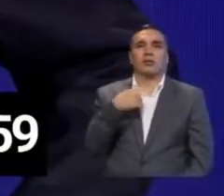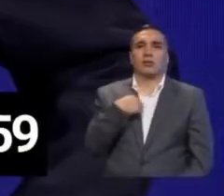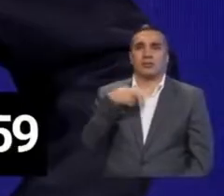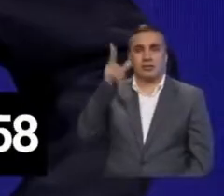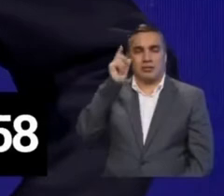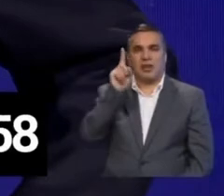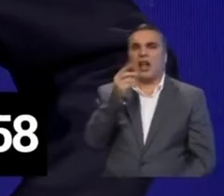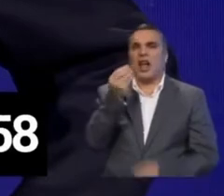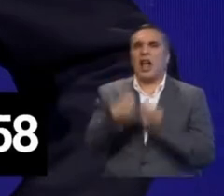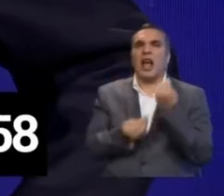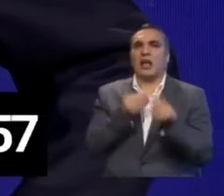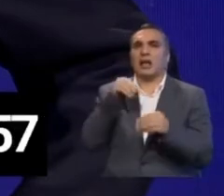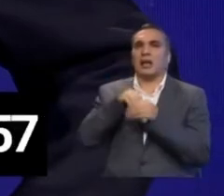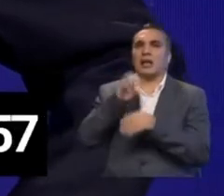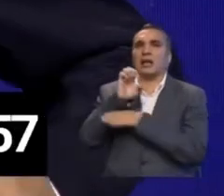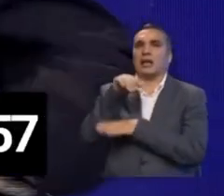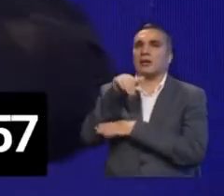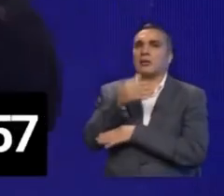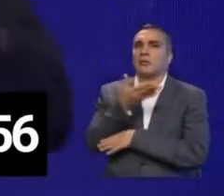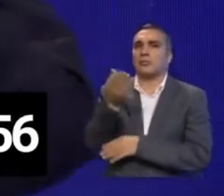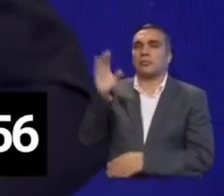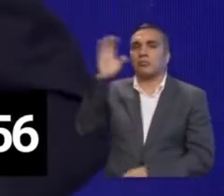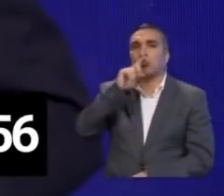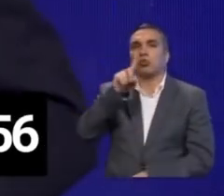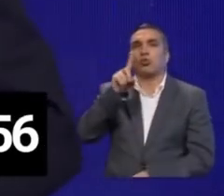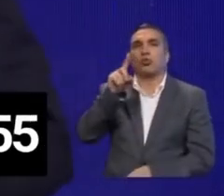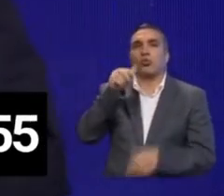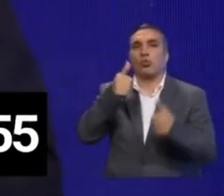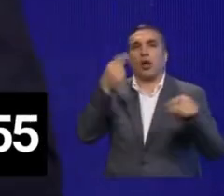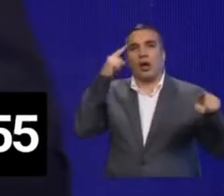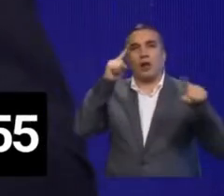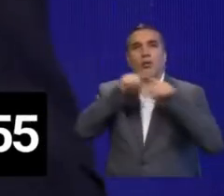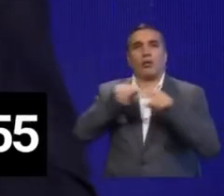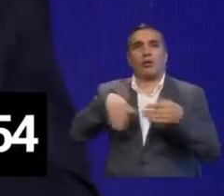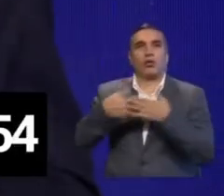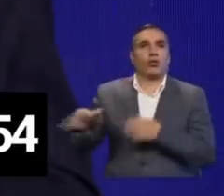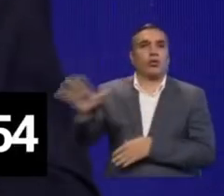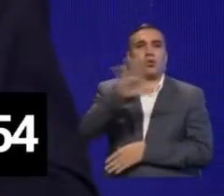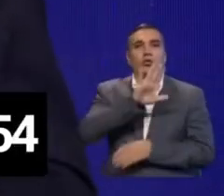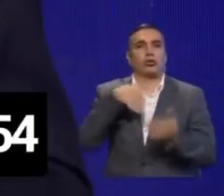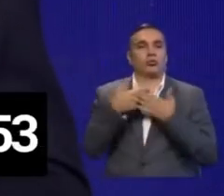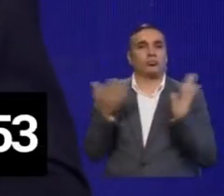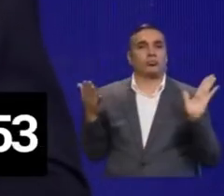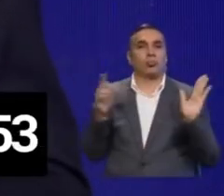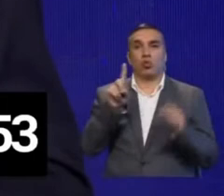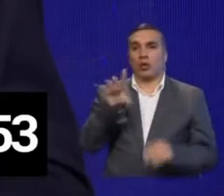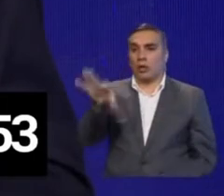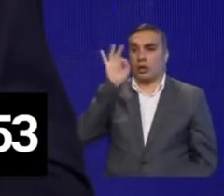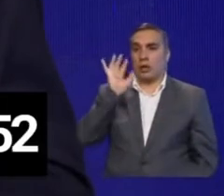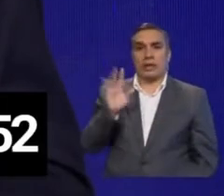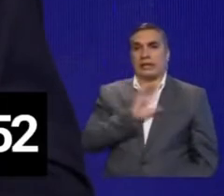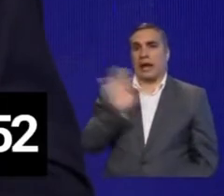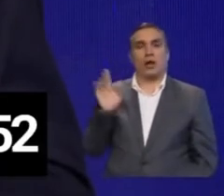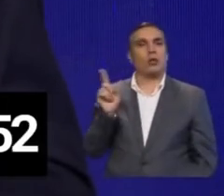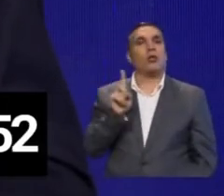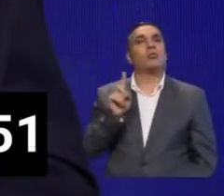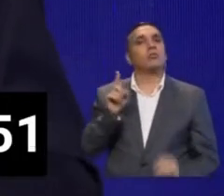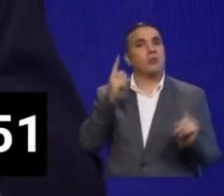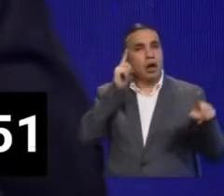lo que hay que hacer en el país es buscar un gran acuerdo nacional. No se trata de buscar una persona, ni mucho menos. Se trata